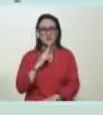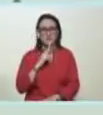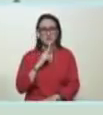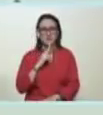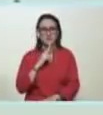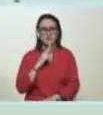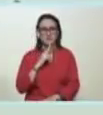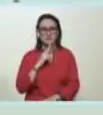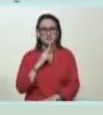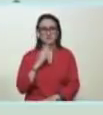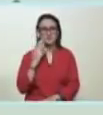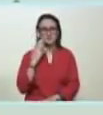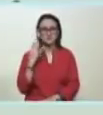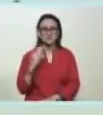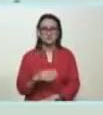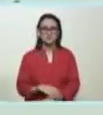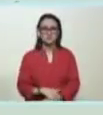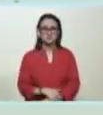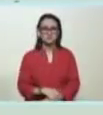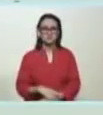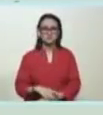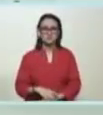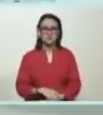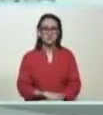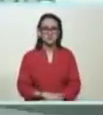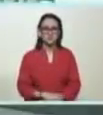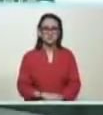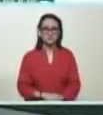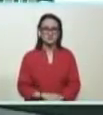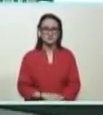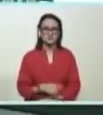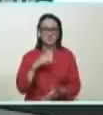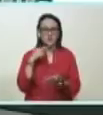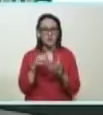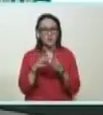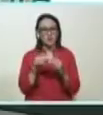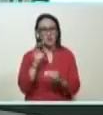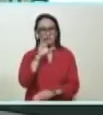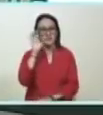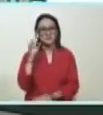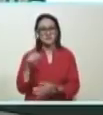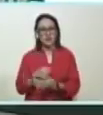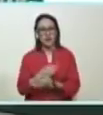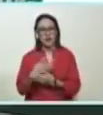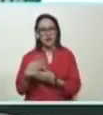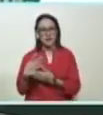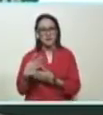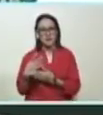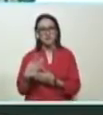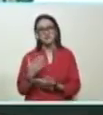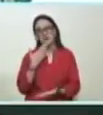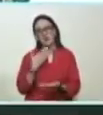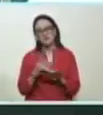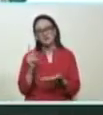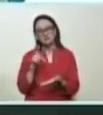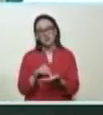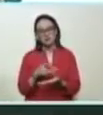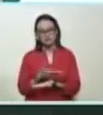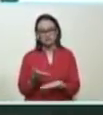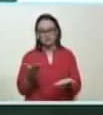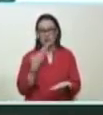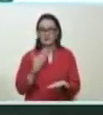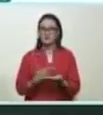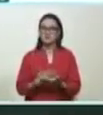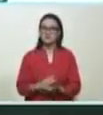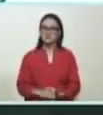boliviano, David Choquehuanca, querido hermano, a nombre de todos los países del ALBA. Gracias por estar presente.